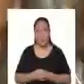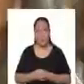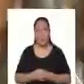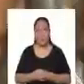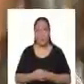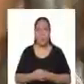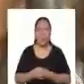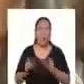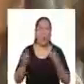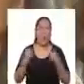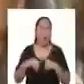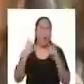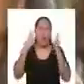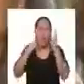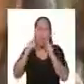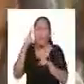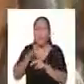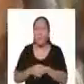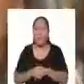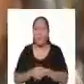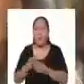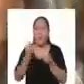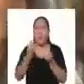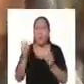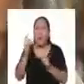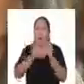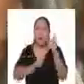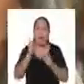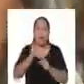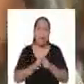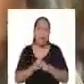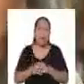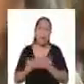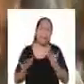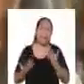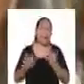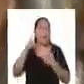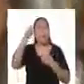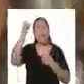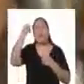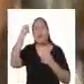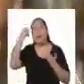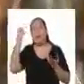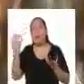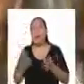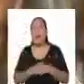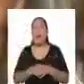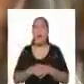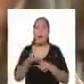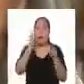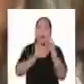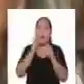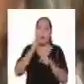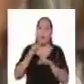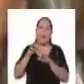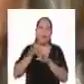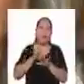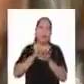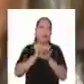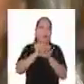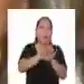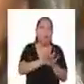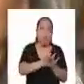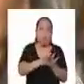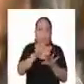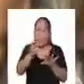Cada vez que hay una movilización política, ciudadana, partidaria incluso, vamos a encontrar ambulantes